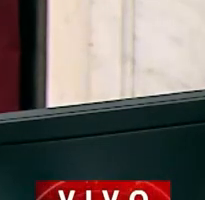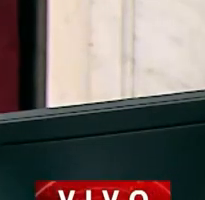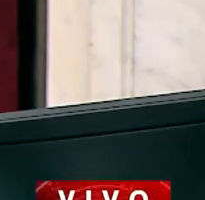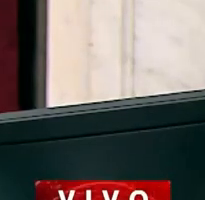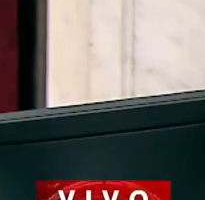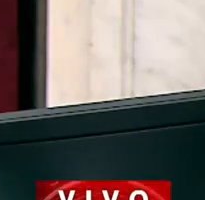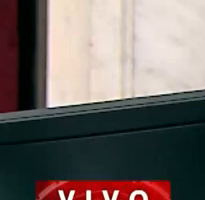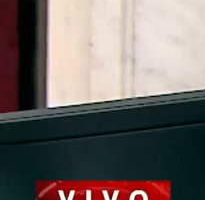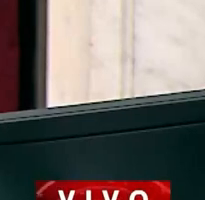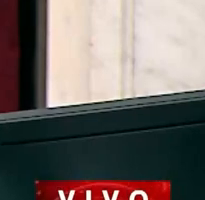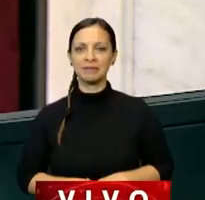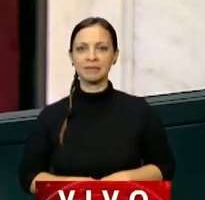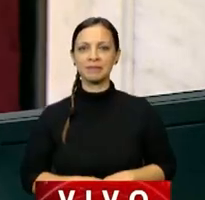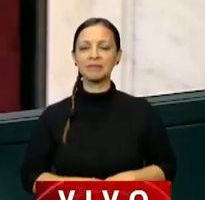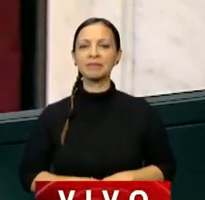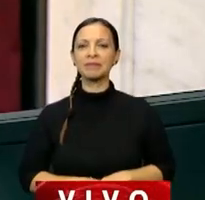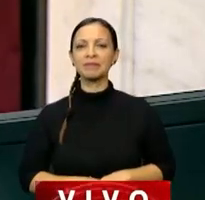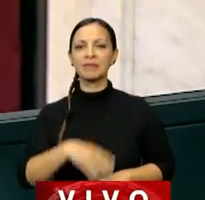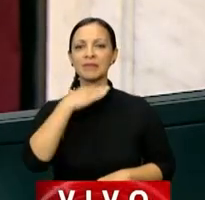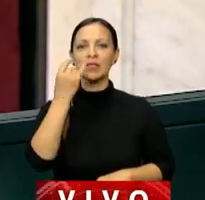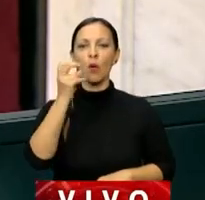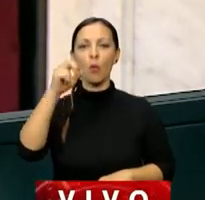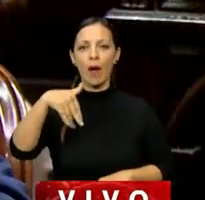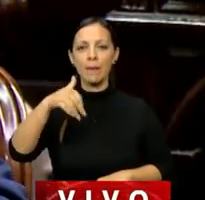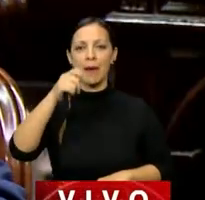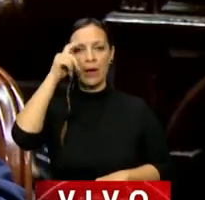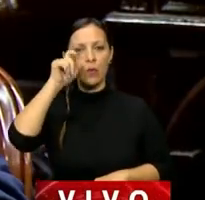juan manuel lópez silencio por favor